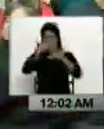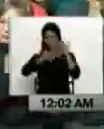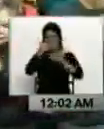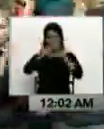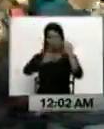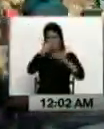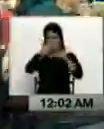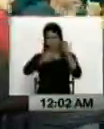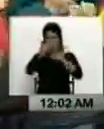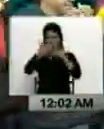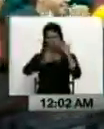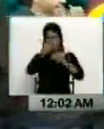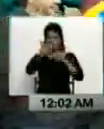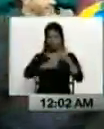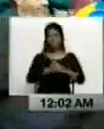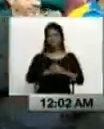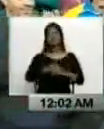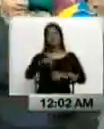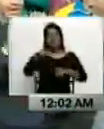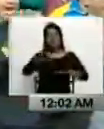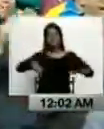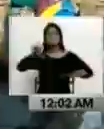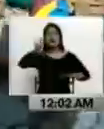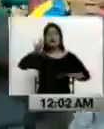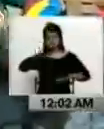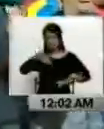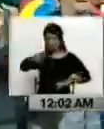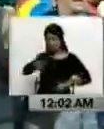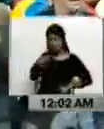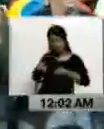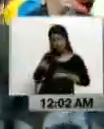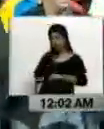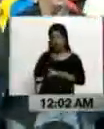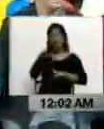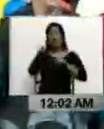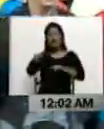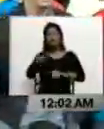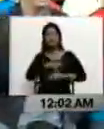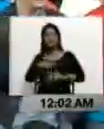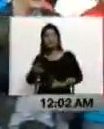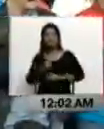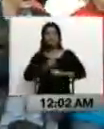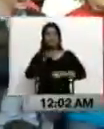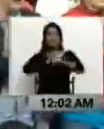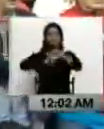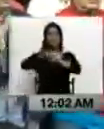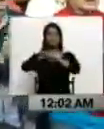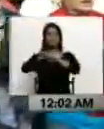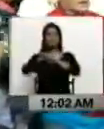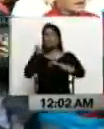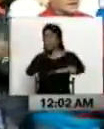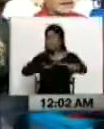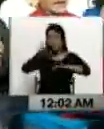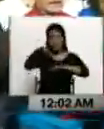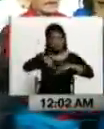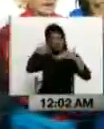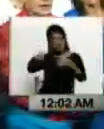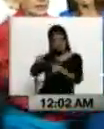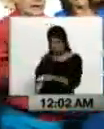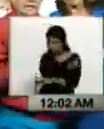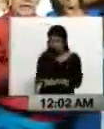pueblo la patria no se la patria se defiende la patria no se